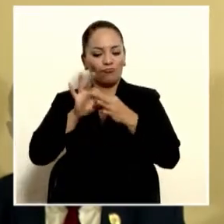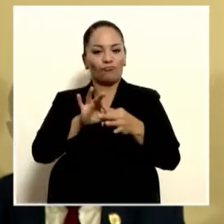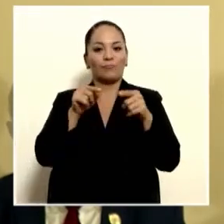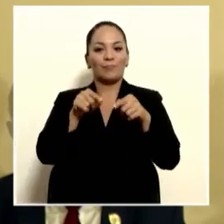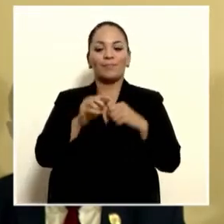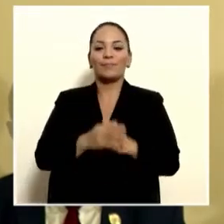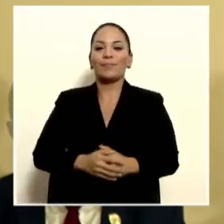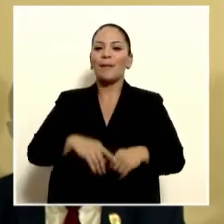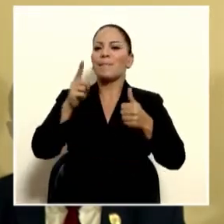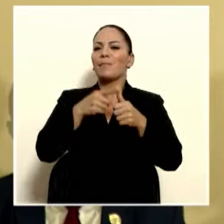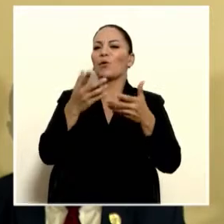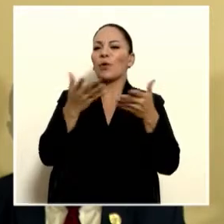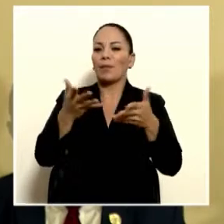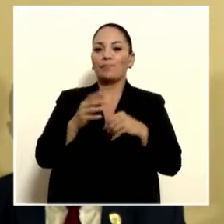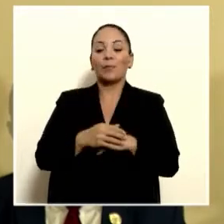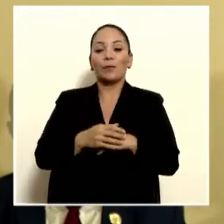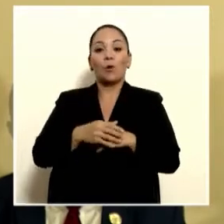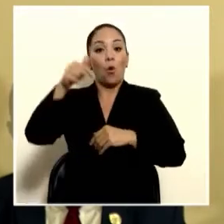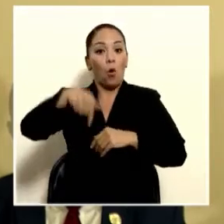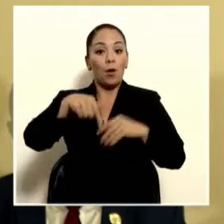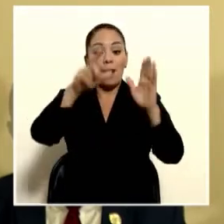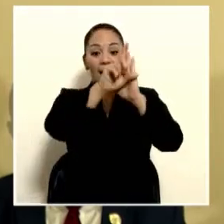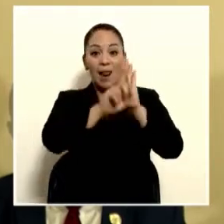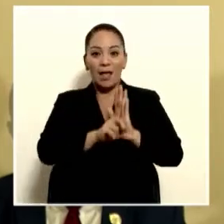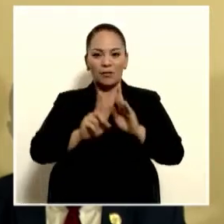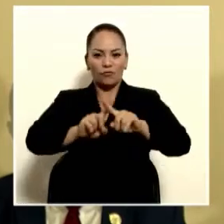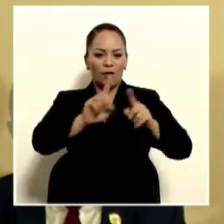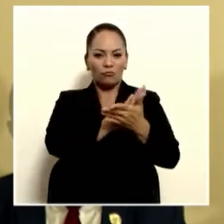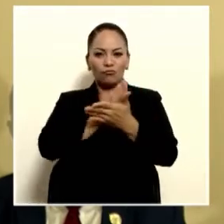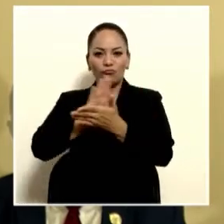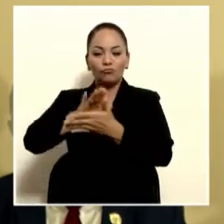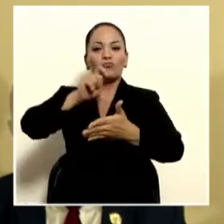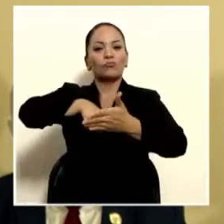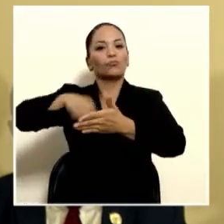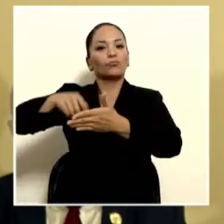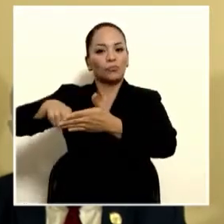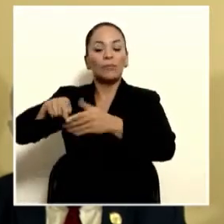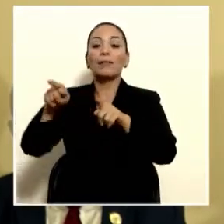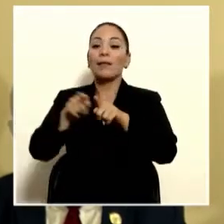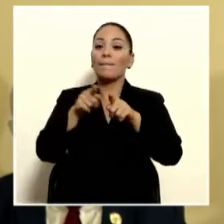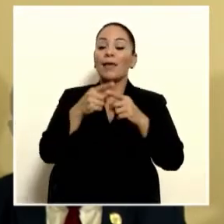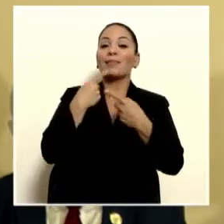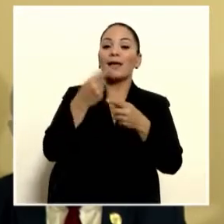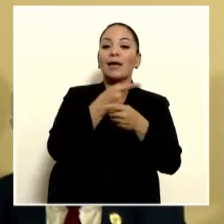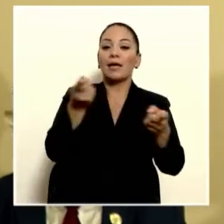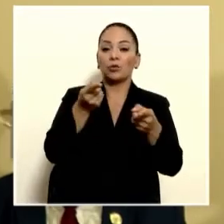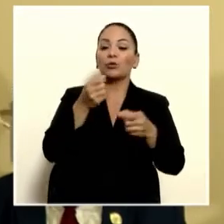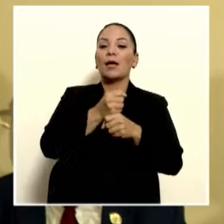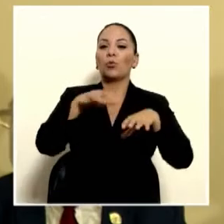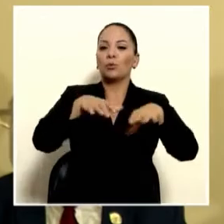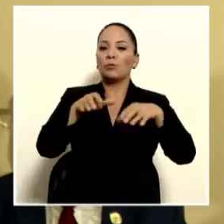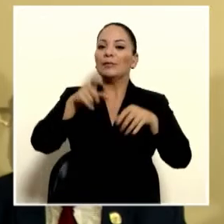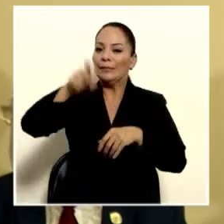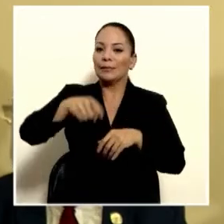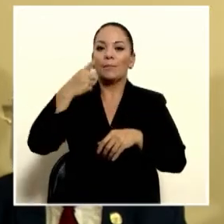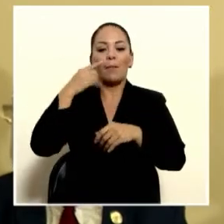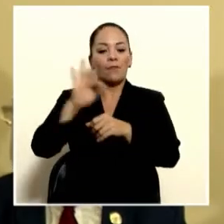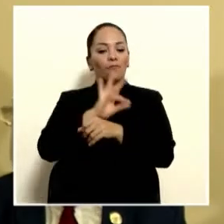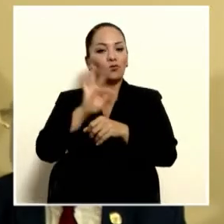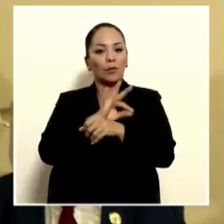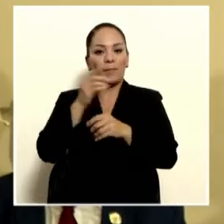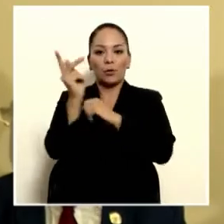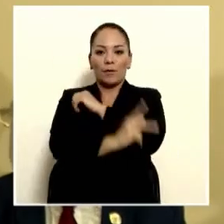hacer, vamos a firmar una serie de leyes y decretos ejecutivos indispensables para el funcionamiento del